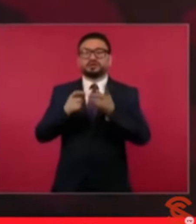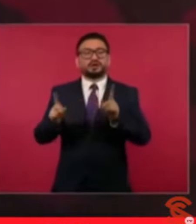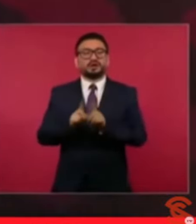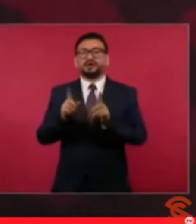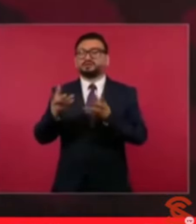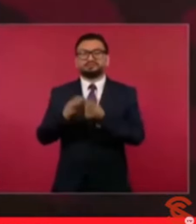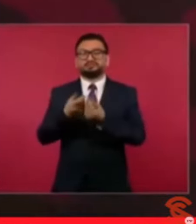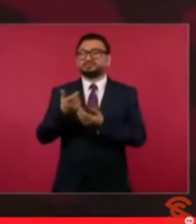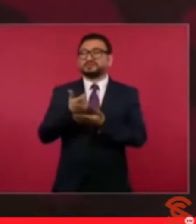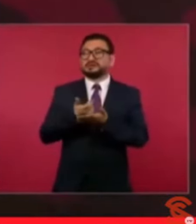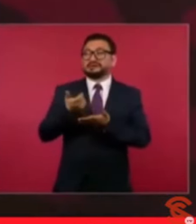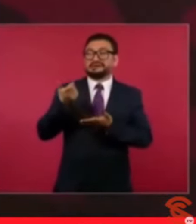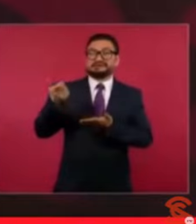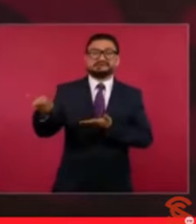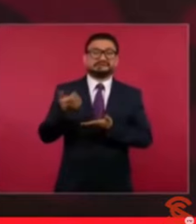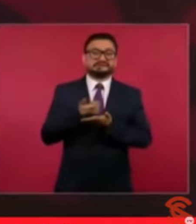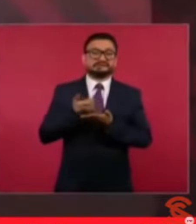gana